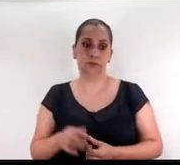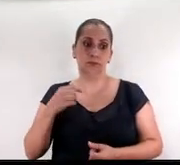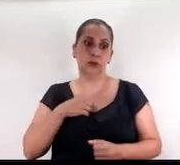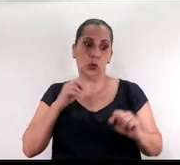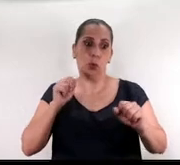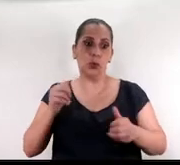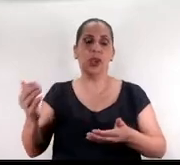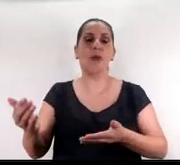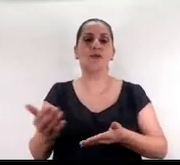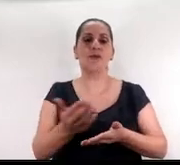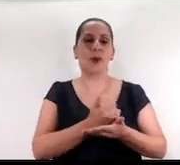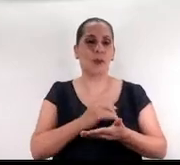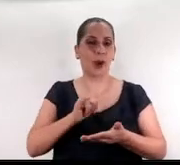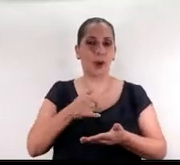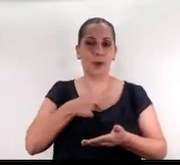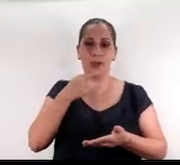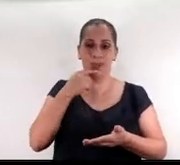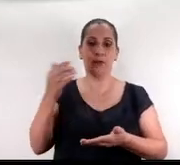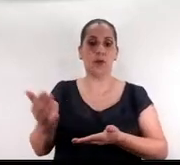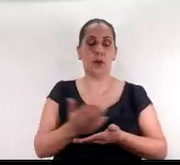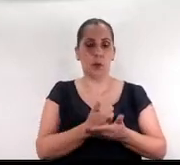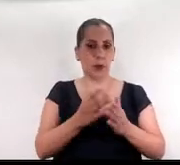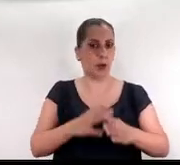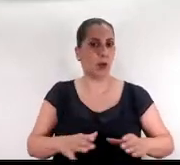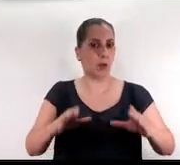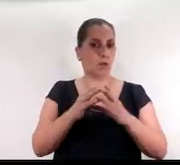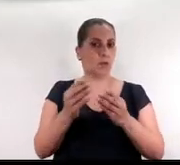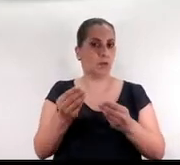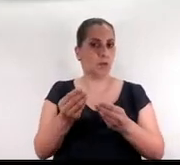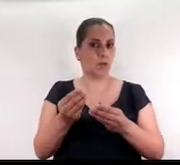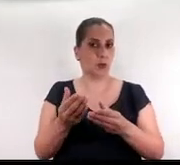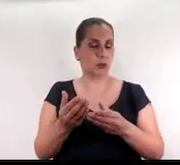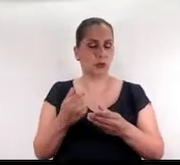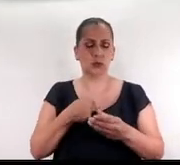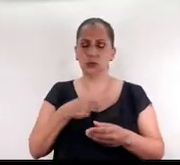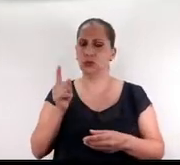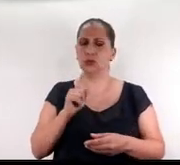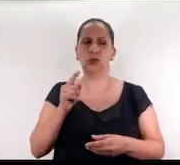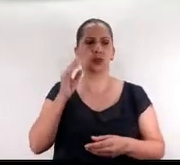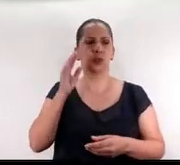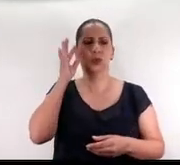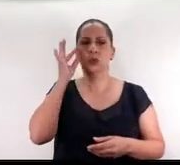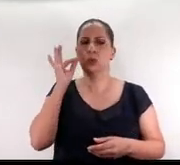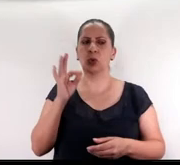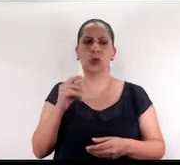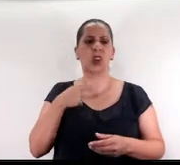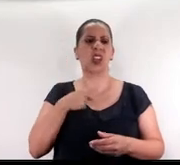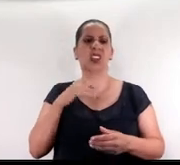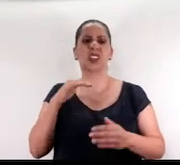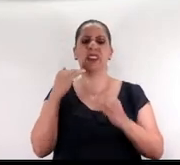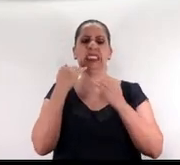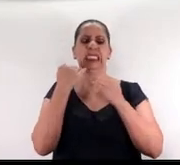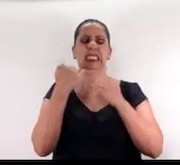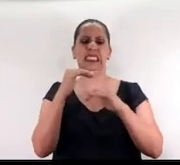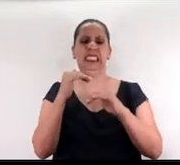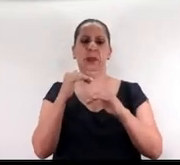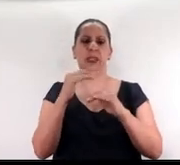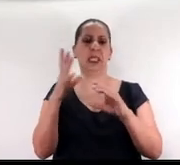Recuperaría, como dije, los fondos. Yo no creo que deba limitarse la